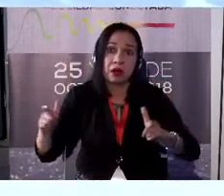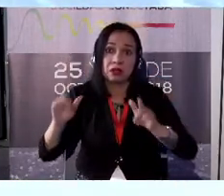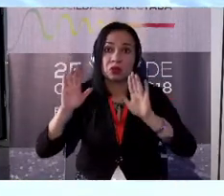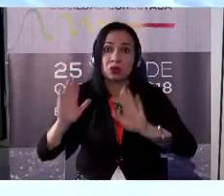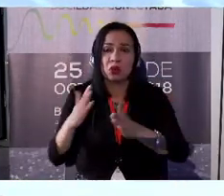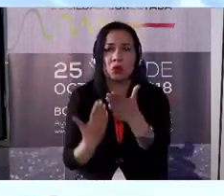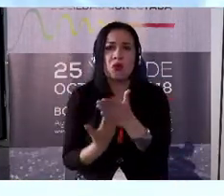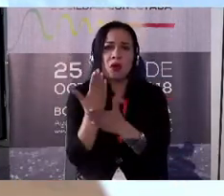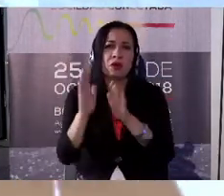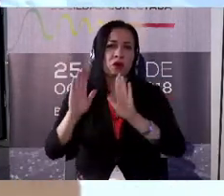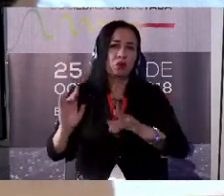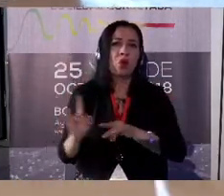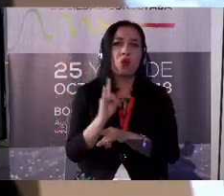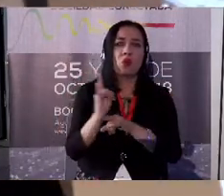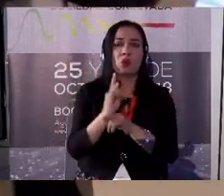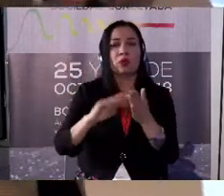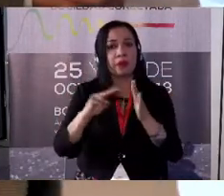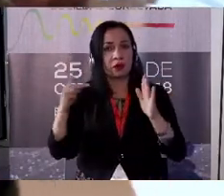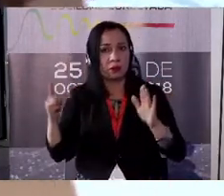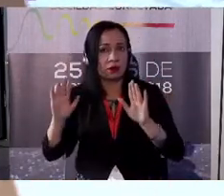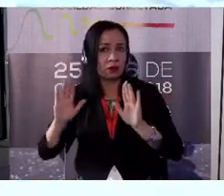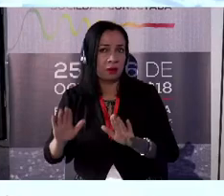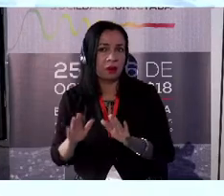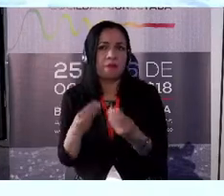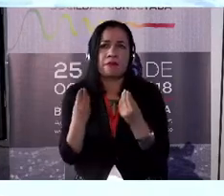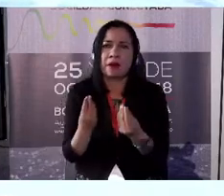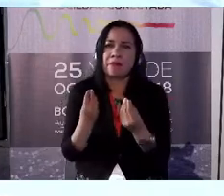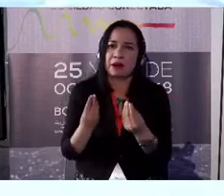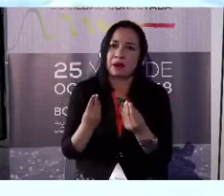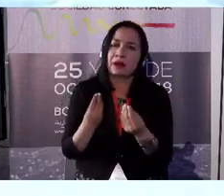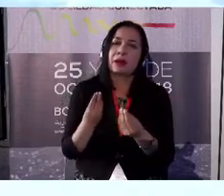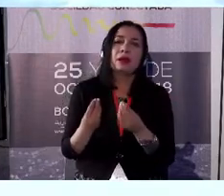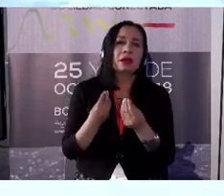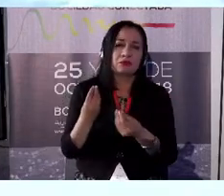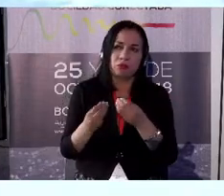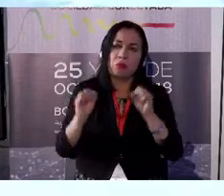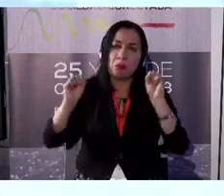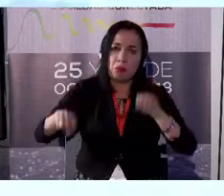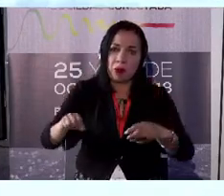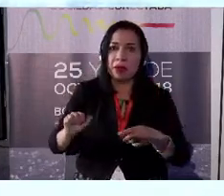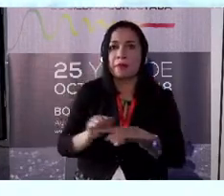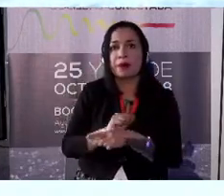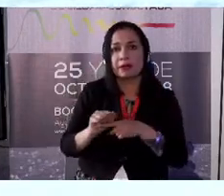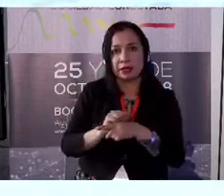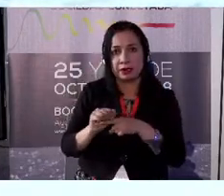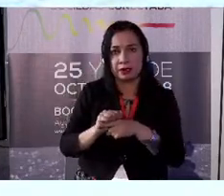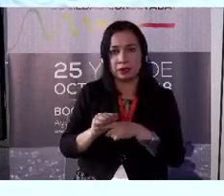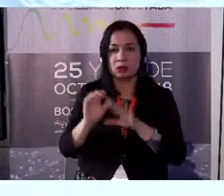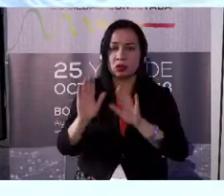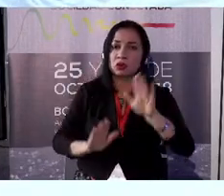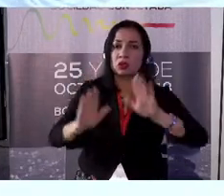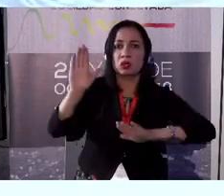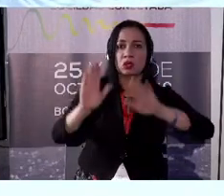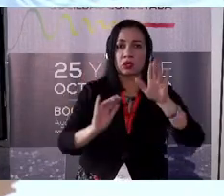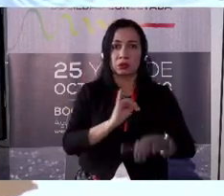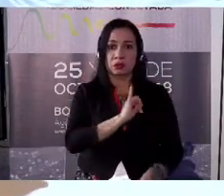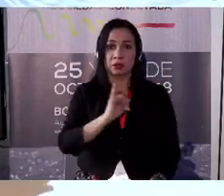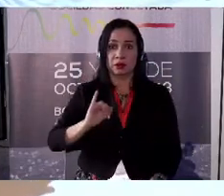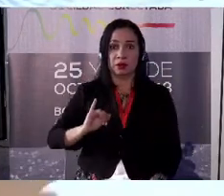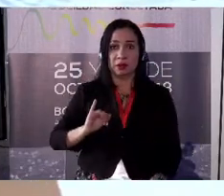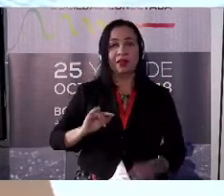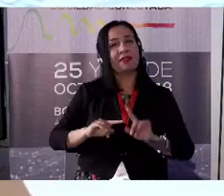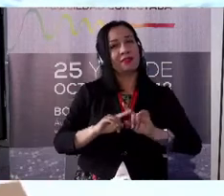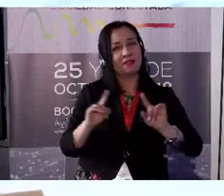innovó en cuanto al uso de la tecnología para poder la llevar a cabo. Las subastas no son independientes como en el caso de Nueva